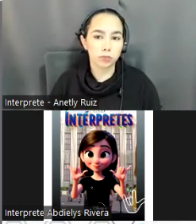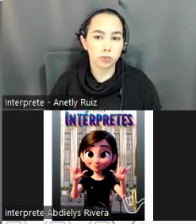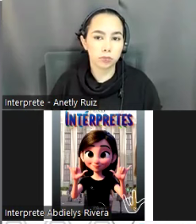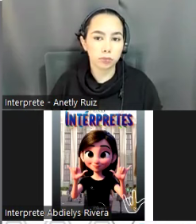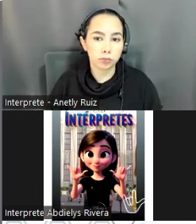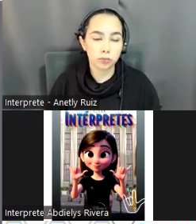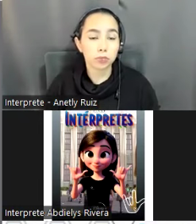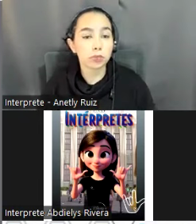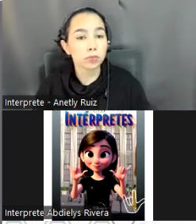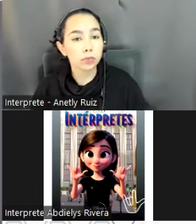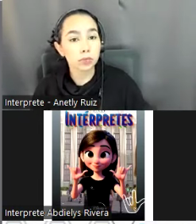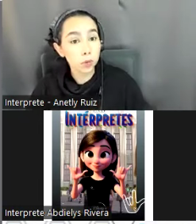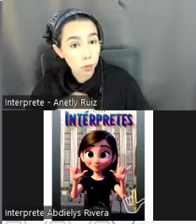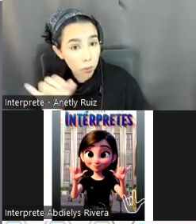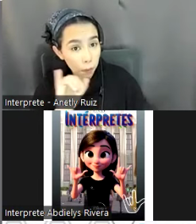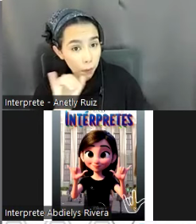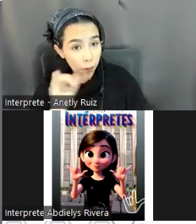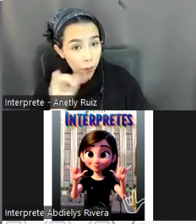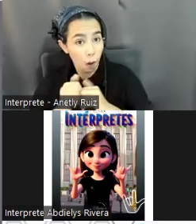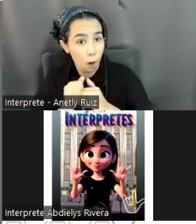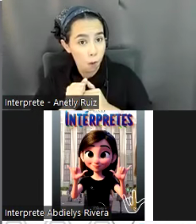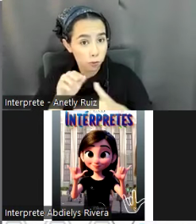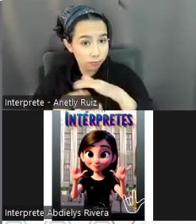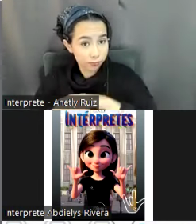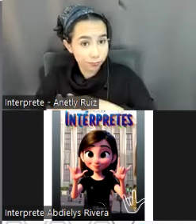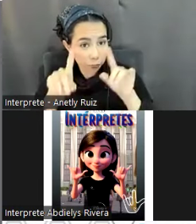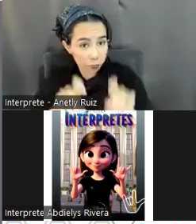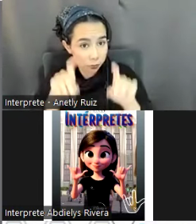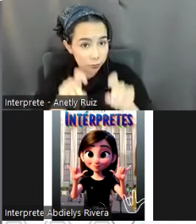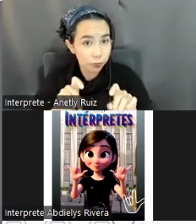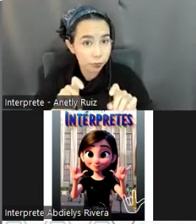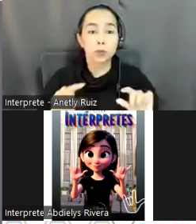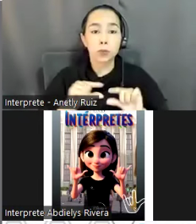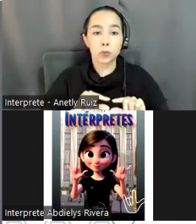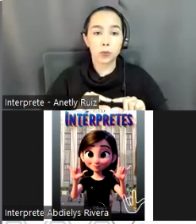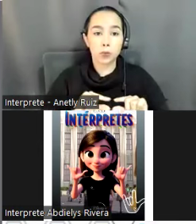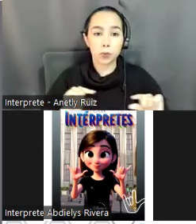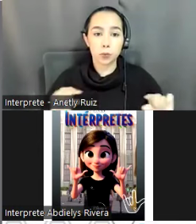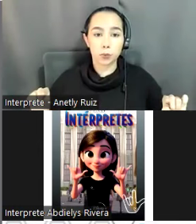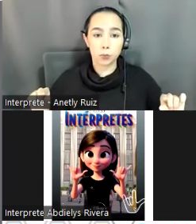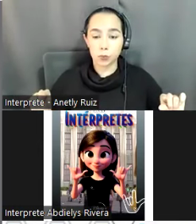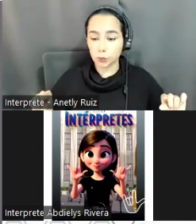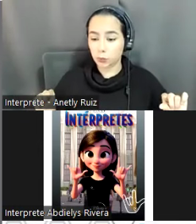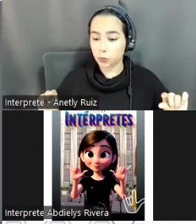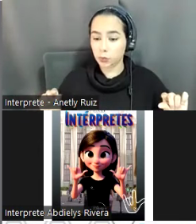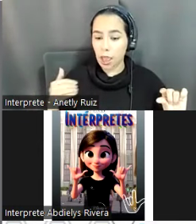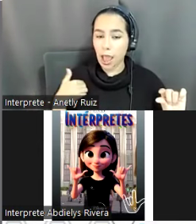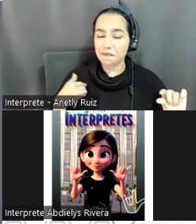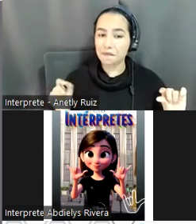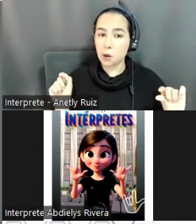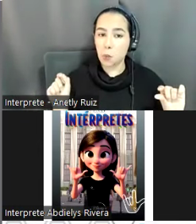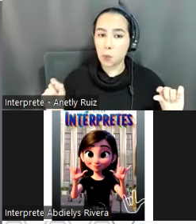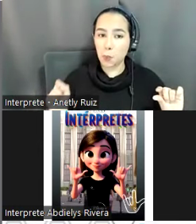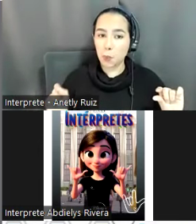También pueden ir a los tres puntitos o a More en su barra de Zoom para buscar for de no